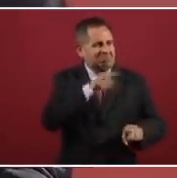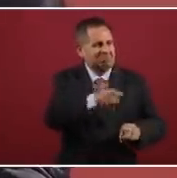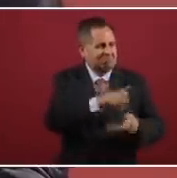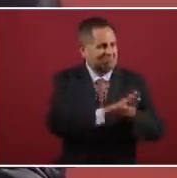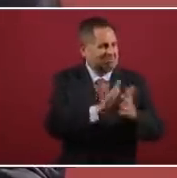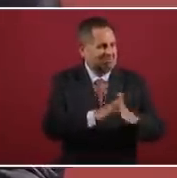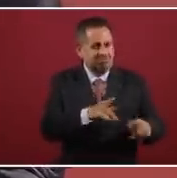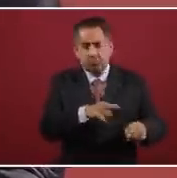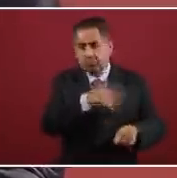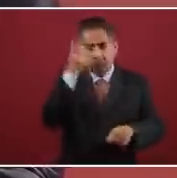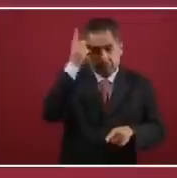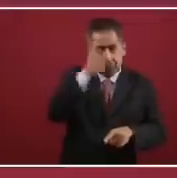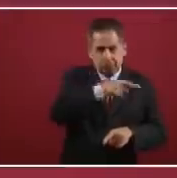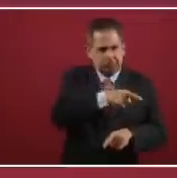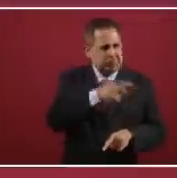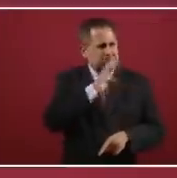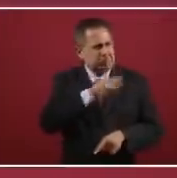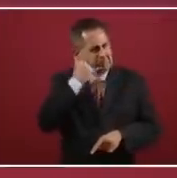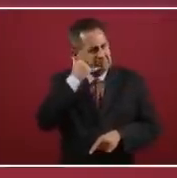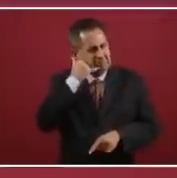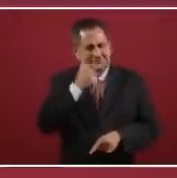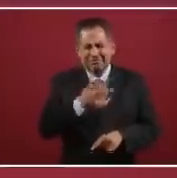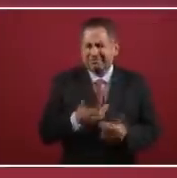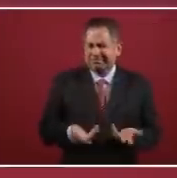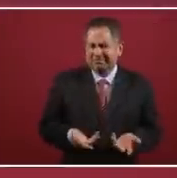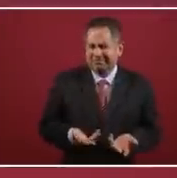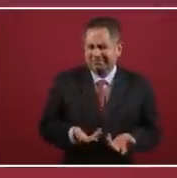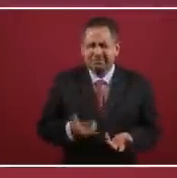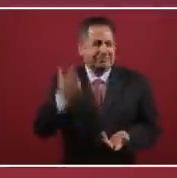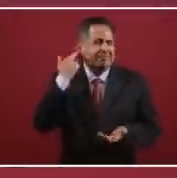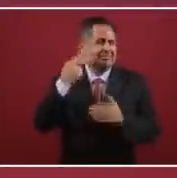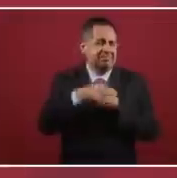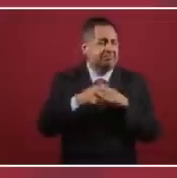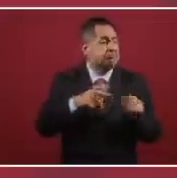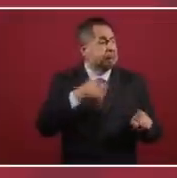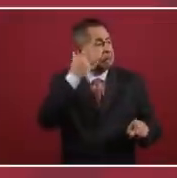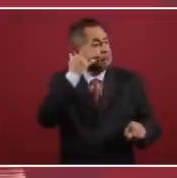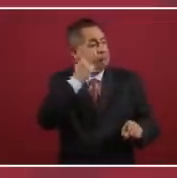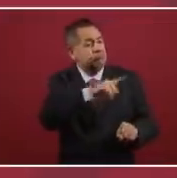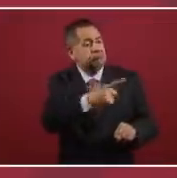el dueño de la publicación o de la radio, de la televisión.